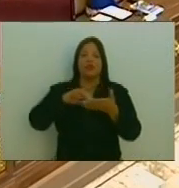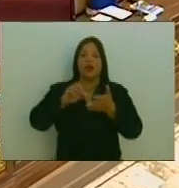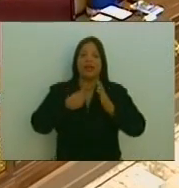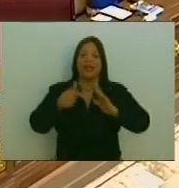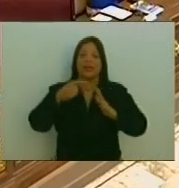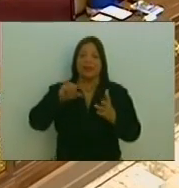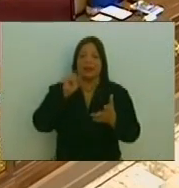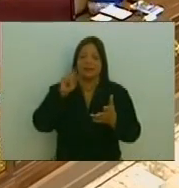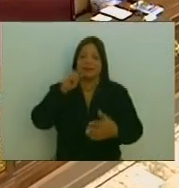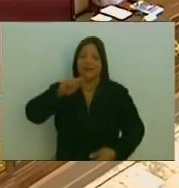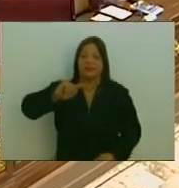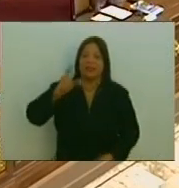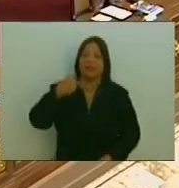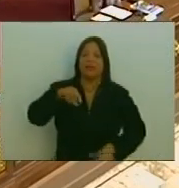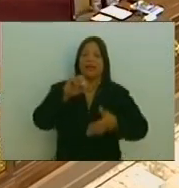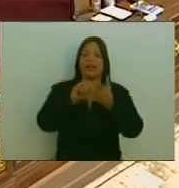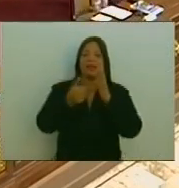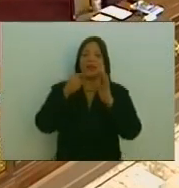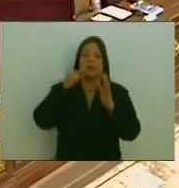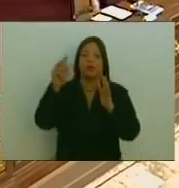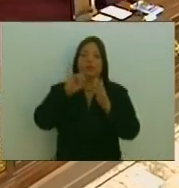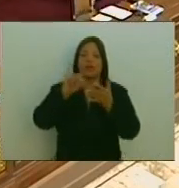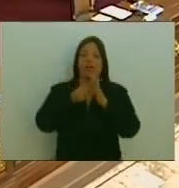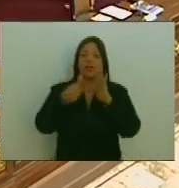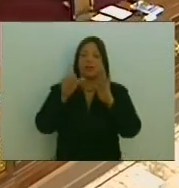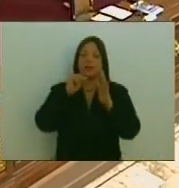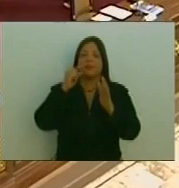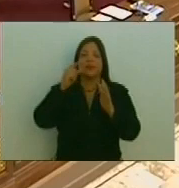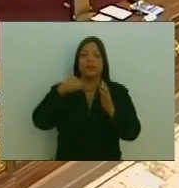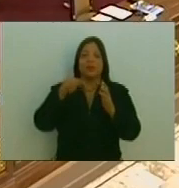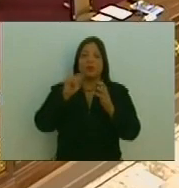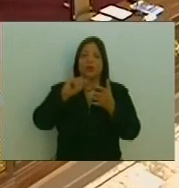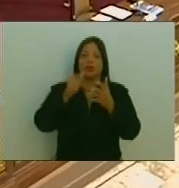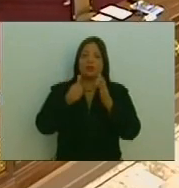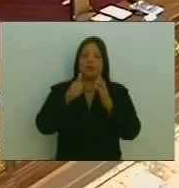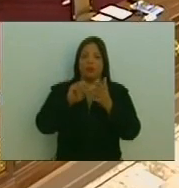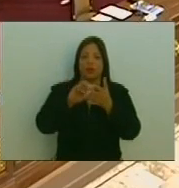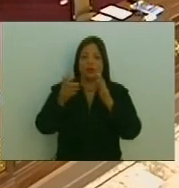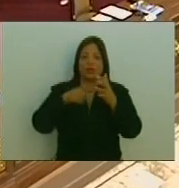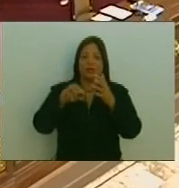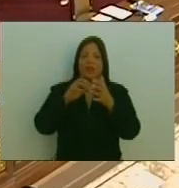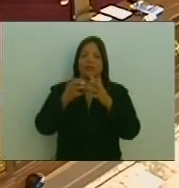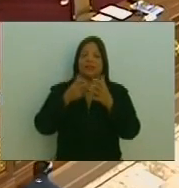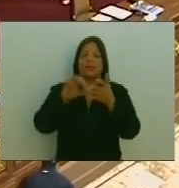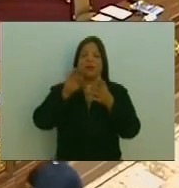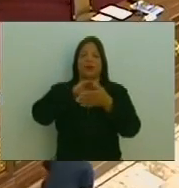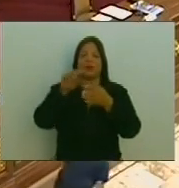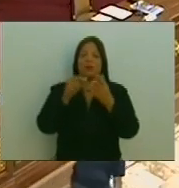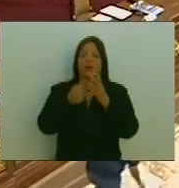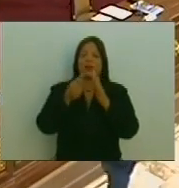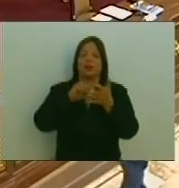de Venezuela, las propuestas concretas en este ámbito tan importante.